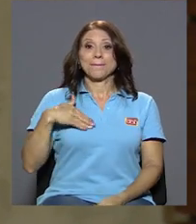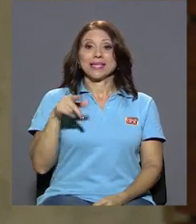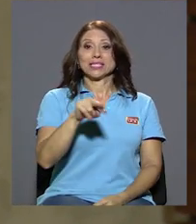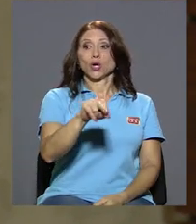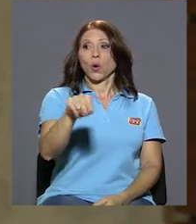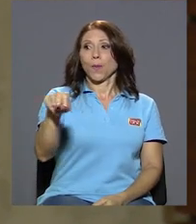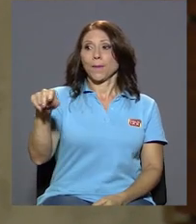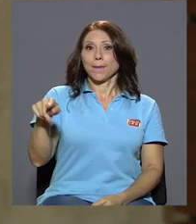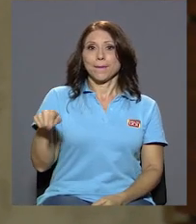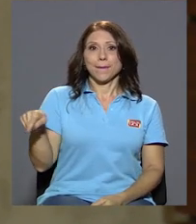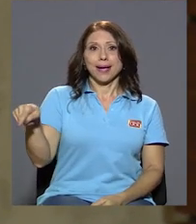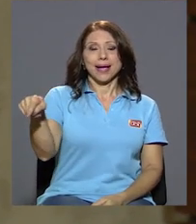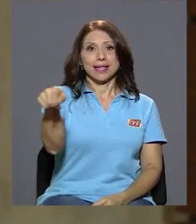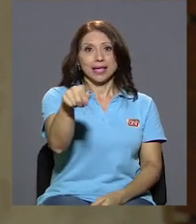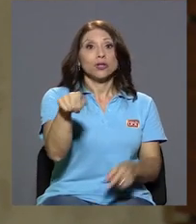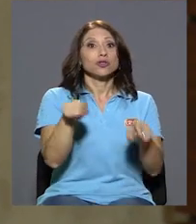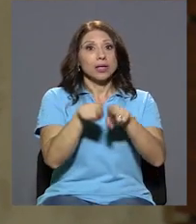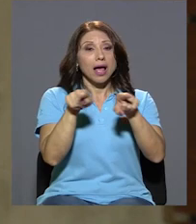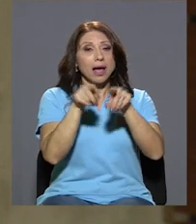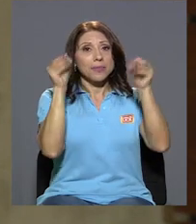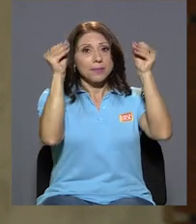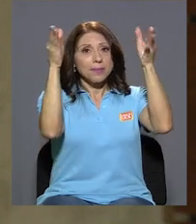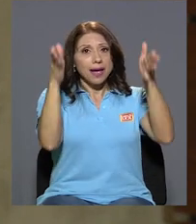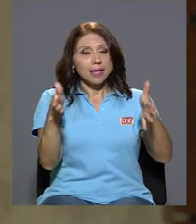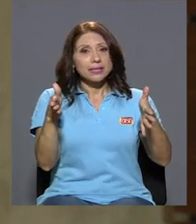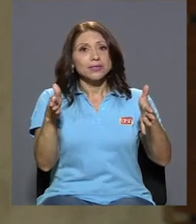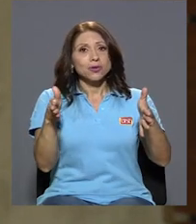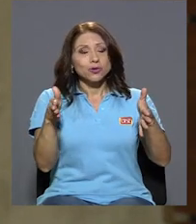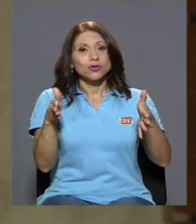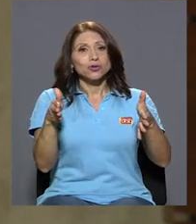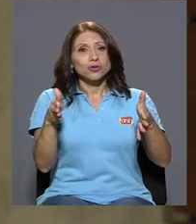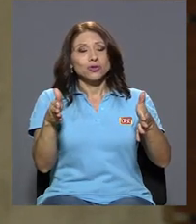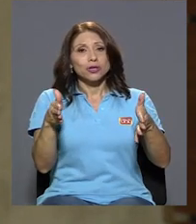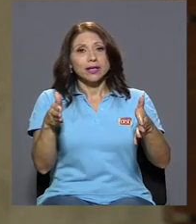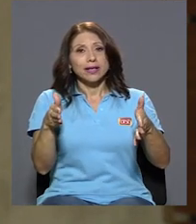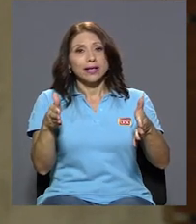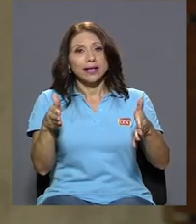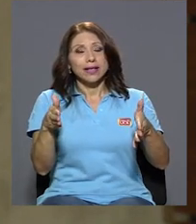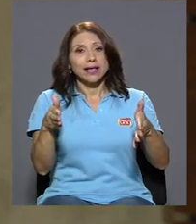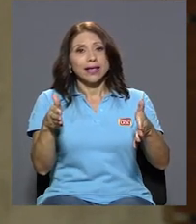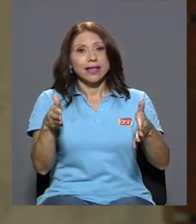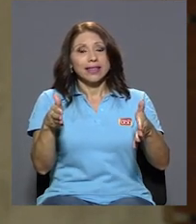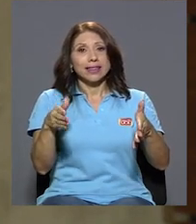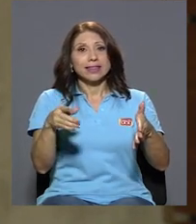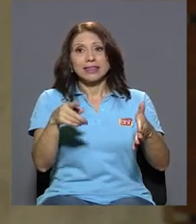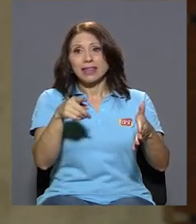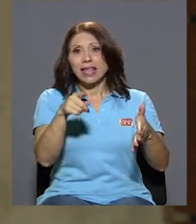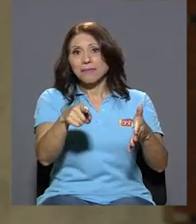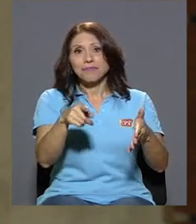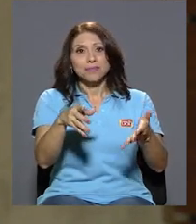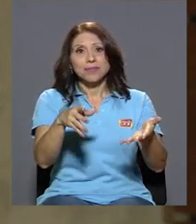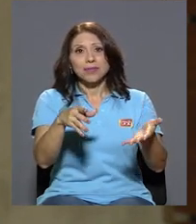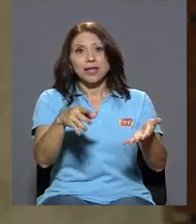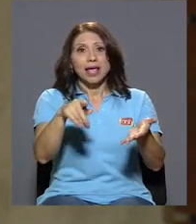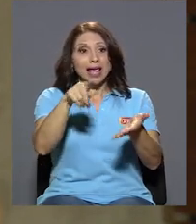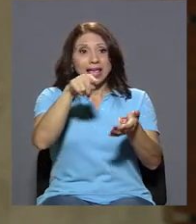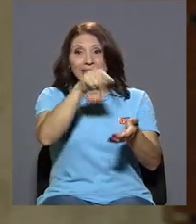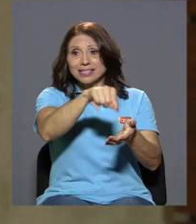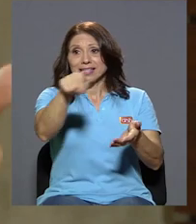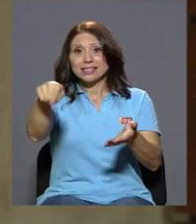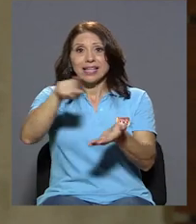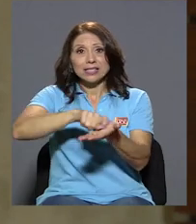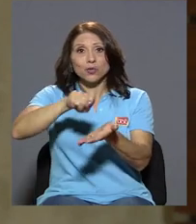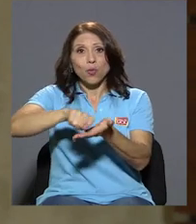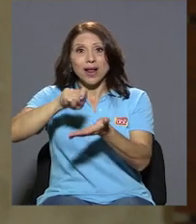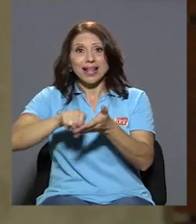compañeros y compañeras incluso maestros de escuelas donde se